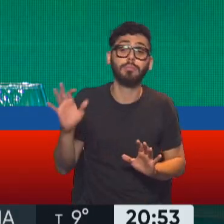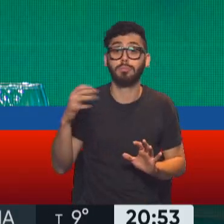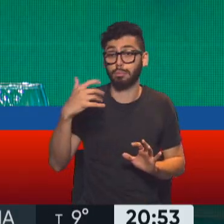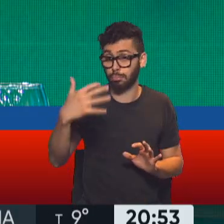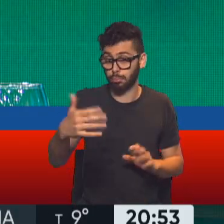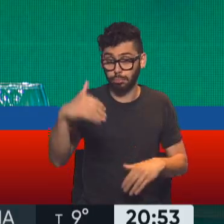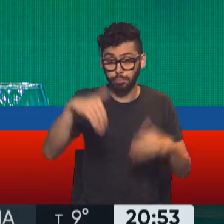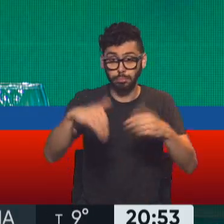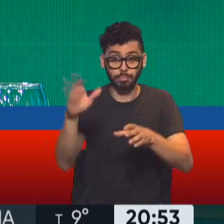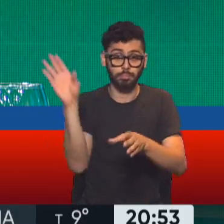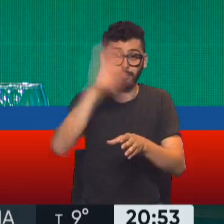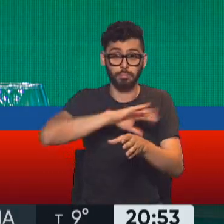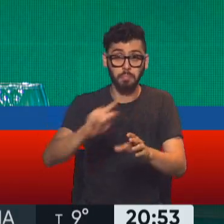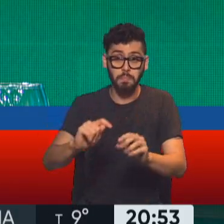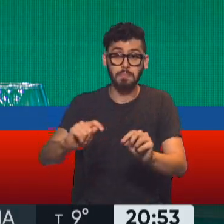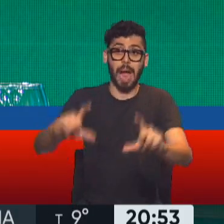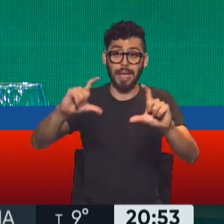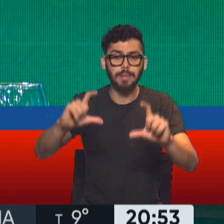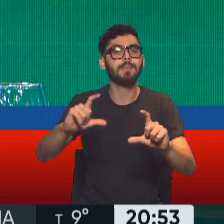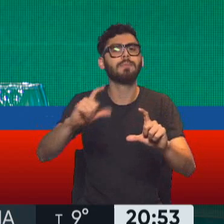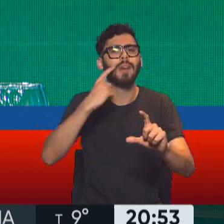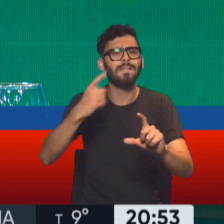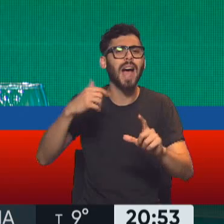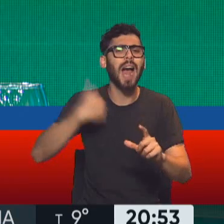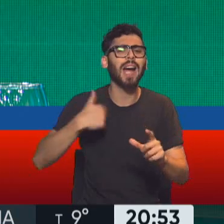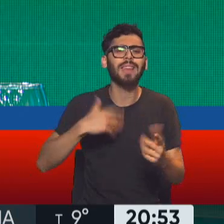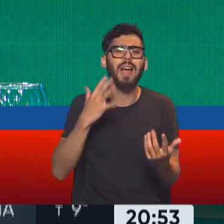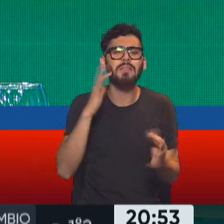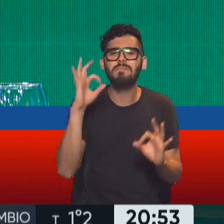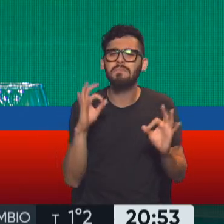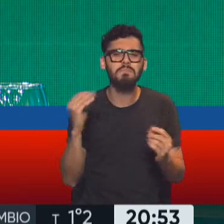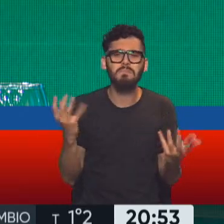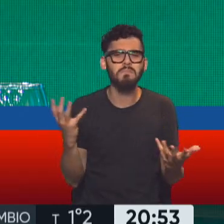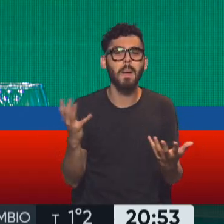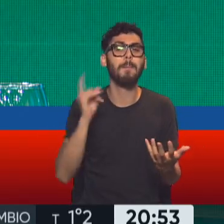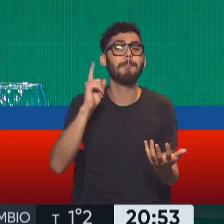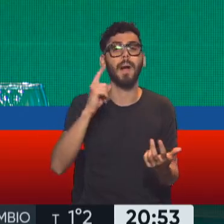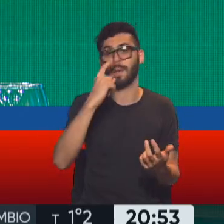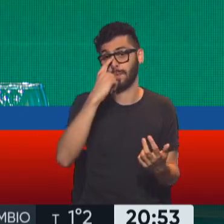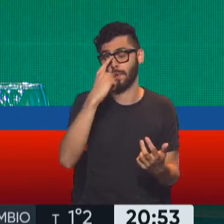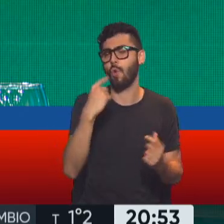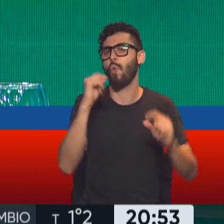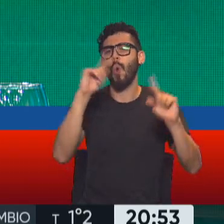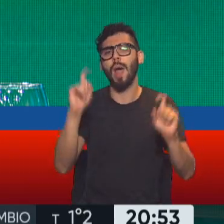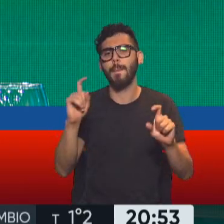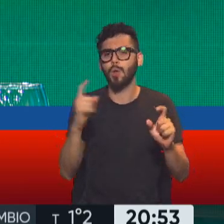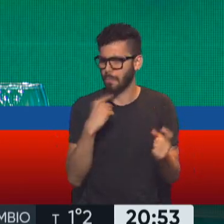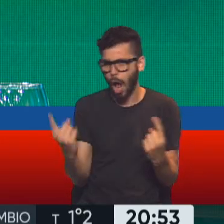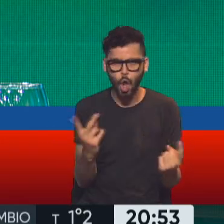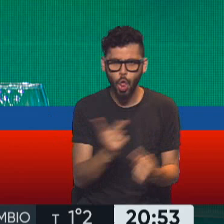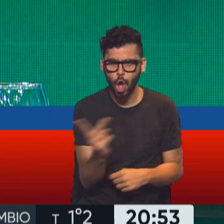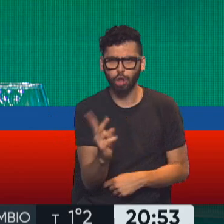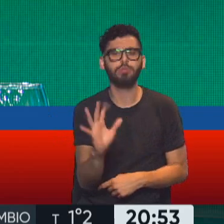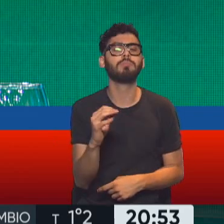general lo que se vio fue un crecimiento. Análisis de lo que pasa en Argentina, pero además una pregunta un poquito más general, la dejo instalada para los dos. ¿Por qué